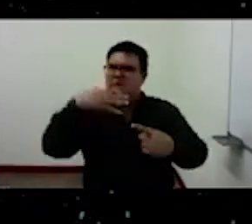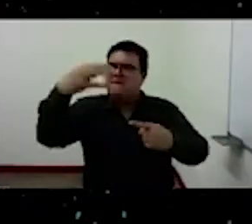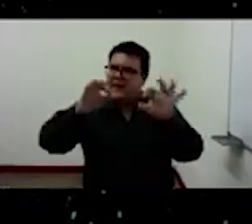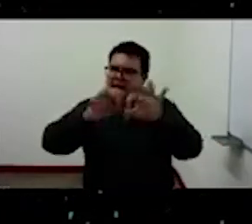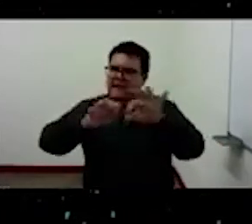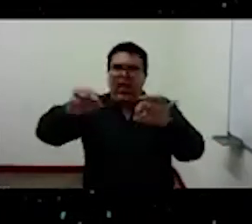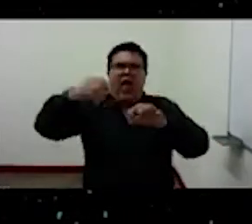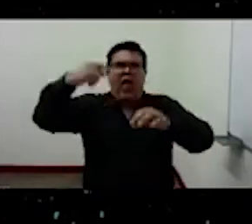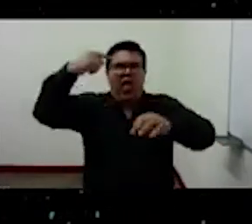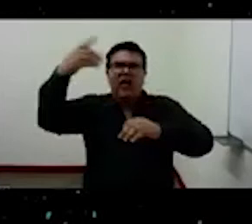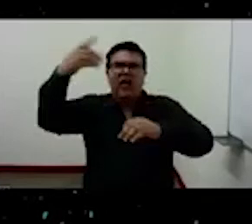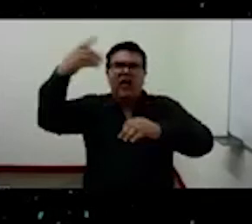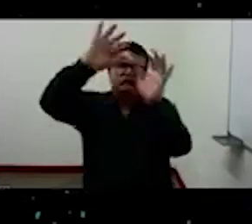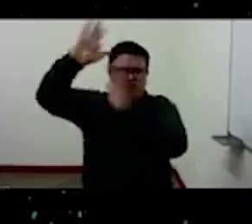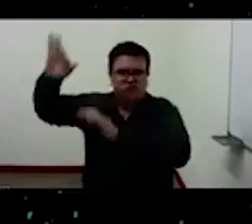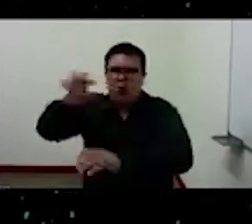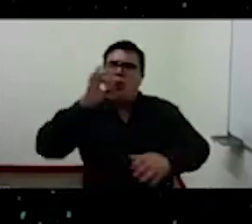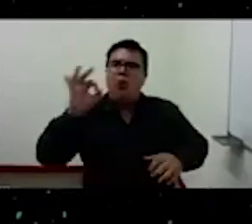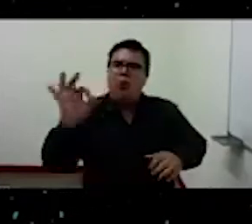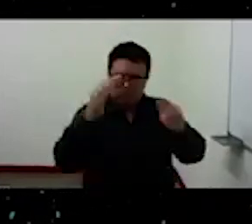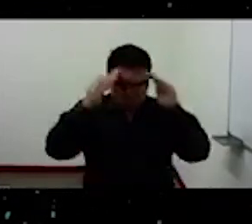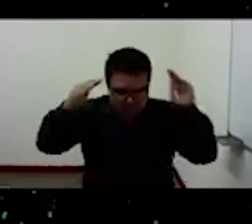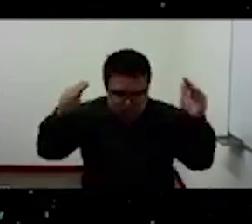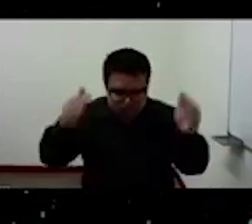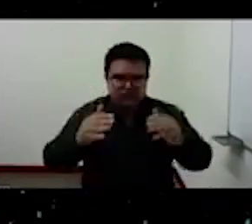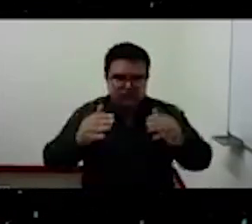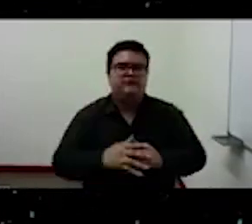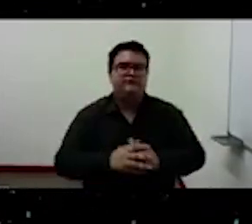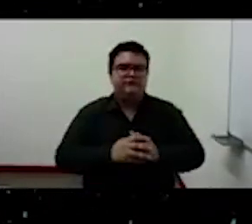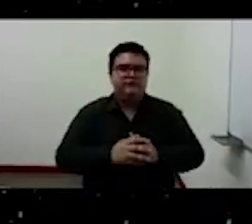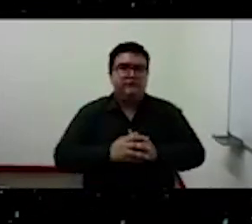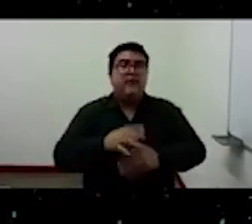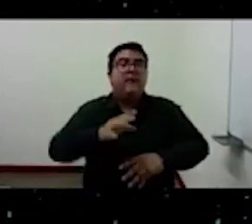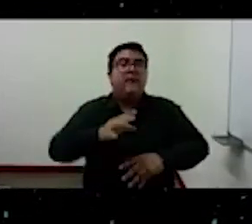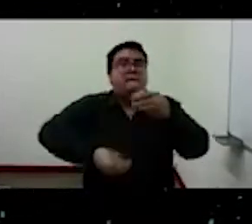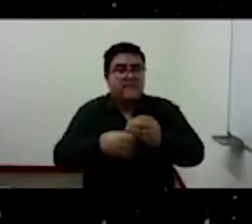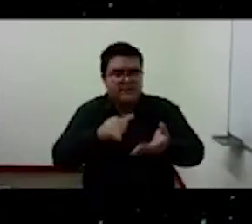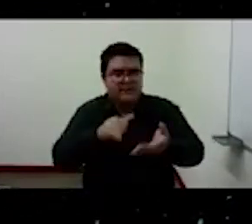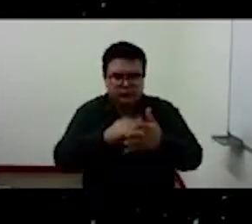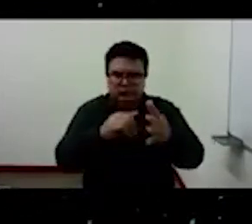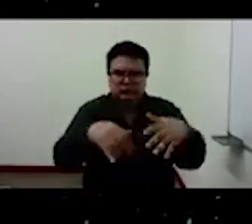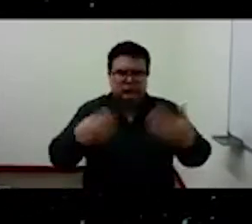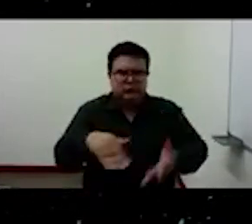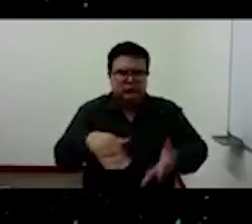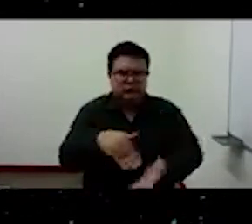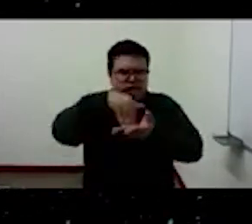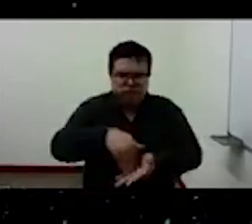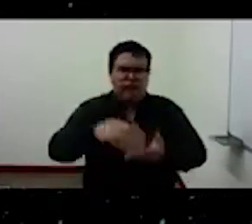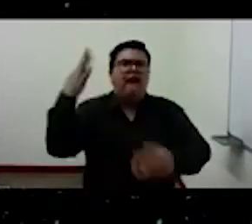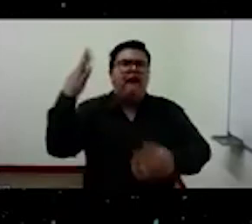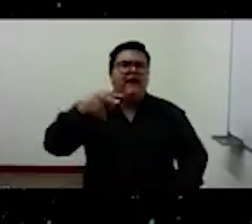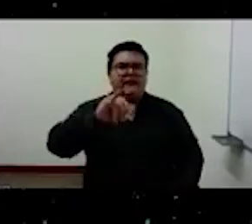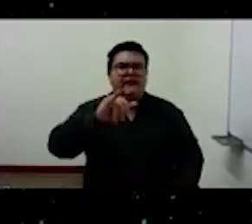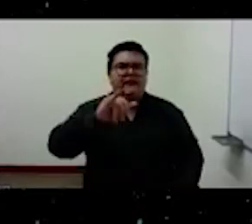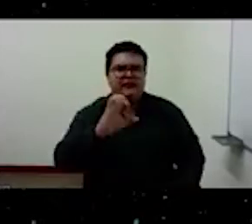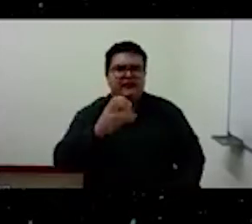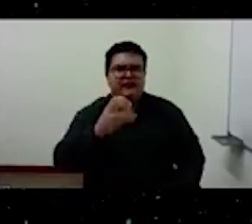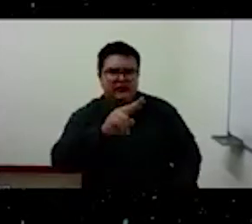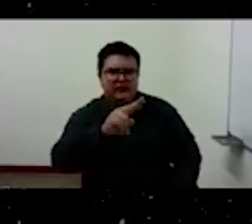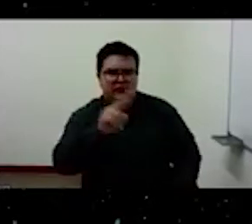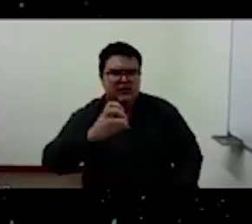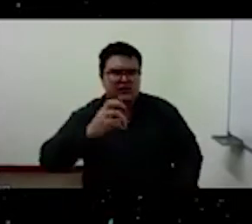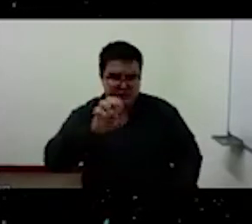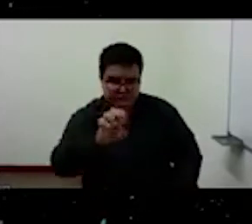artes. Supongo que absolutamente dominante en el decimonónico de Nietzsche, puesto que incluso